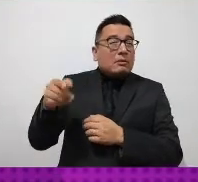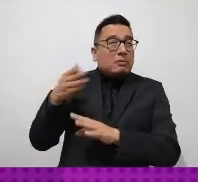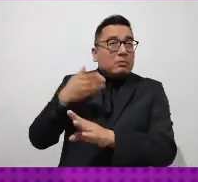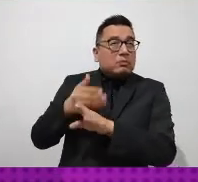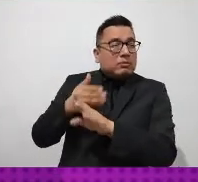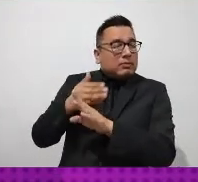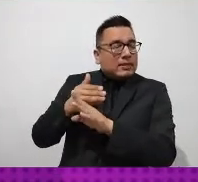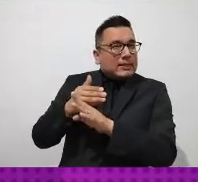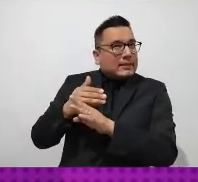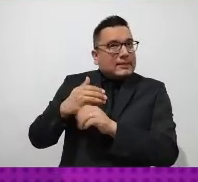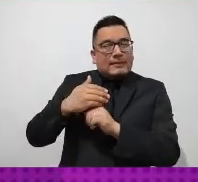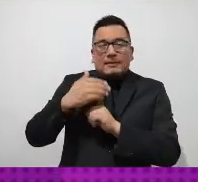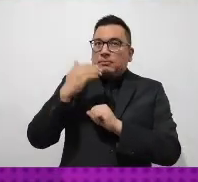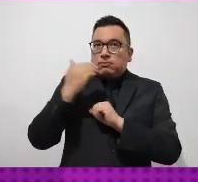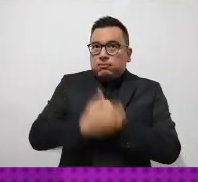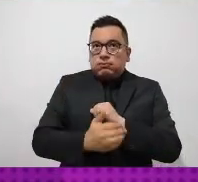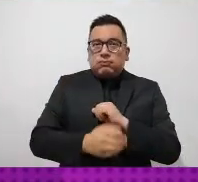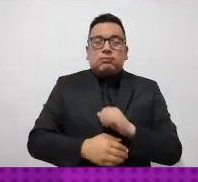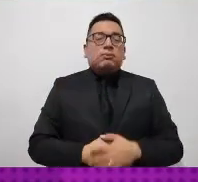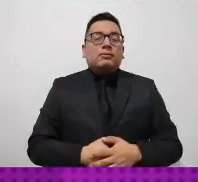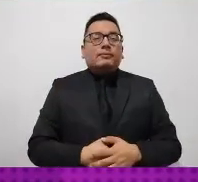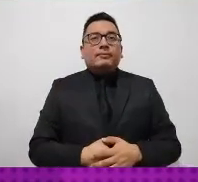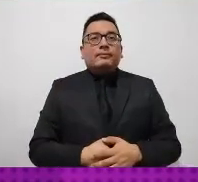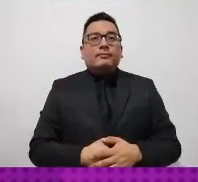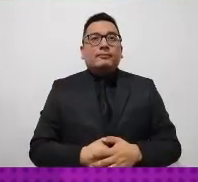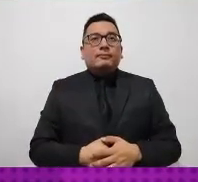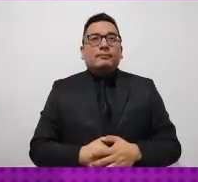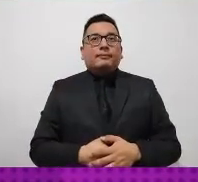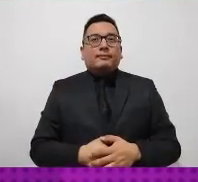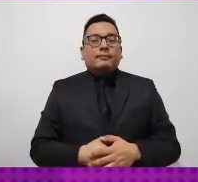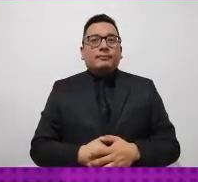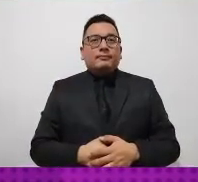esos posibles actos de violencia contra las